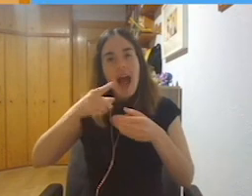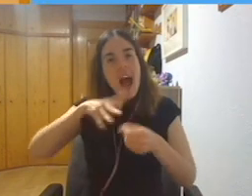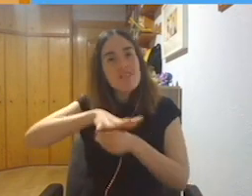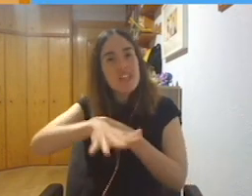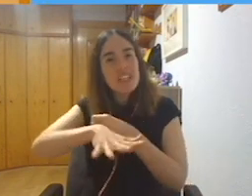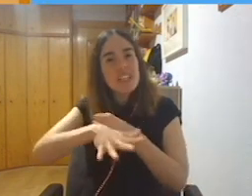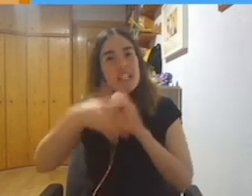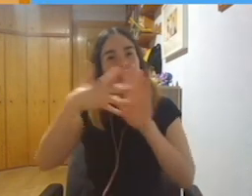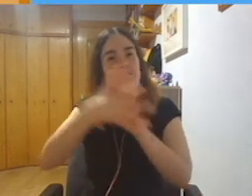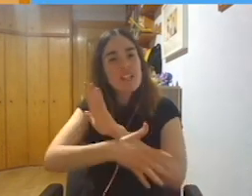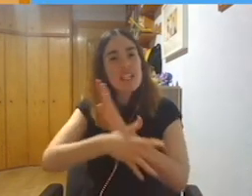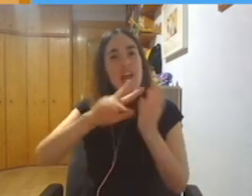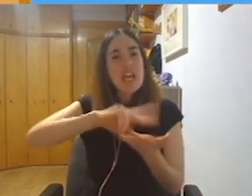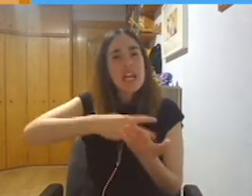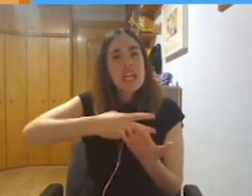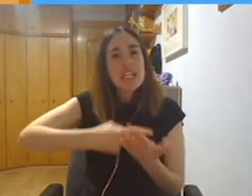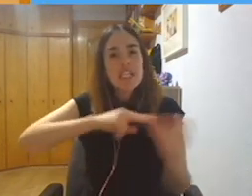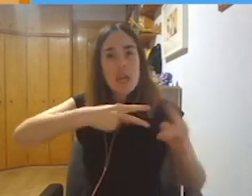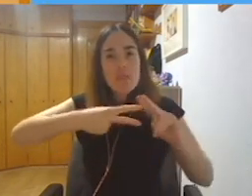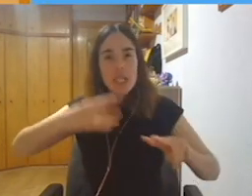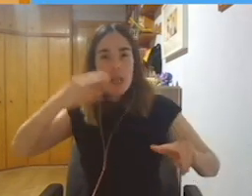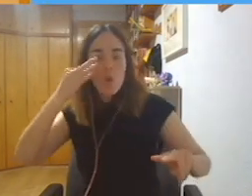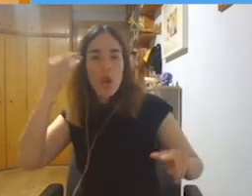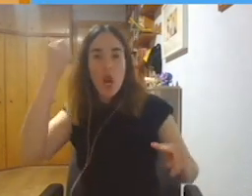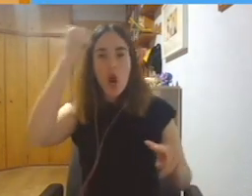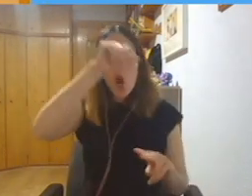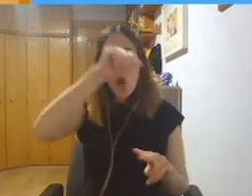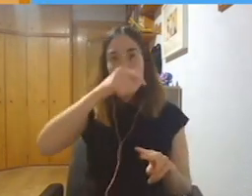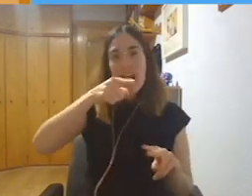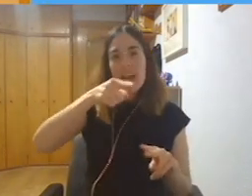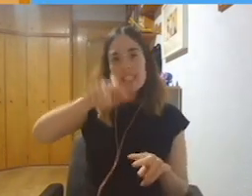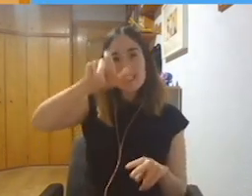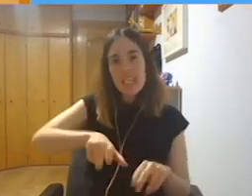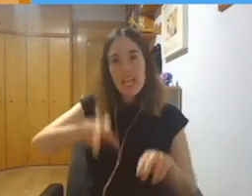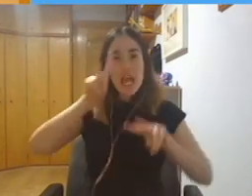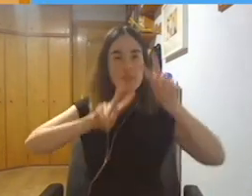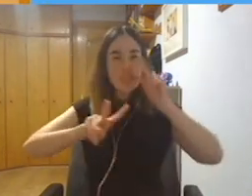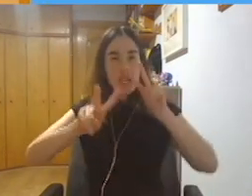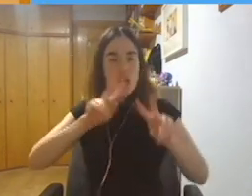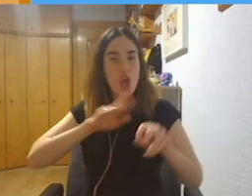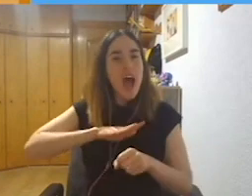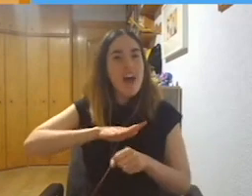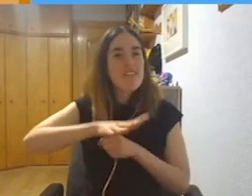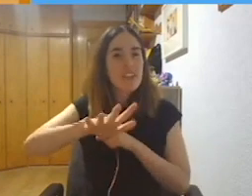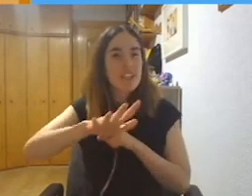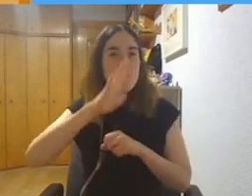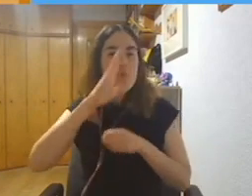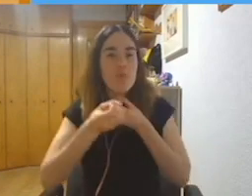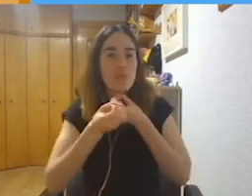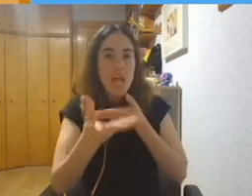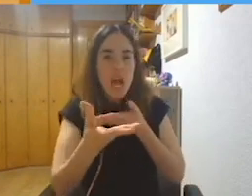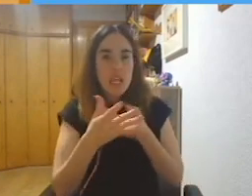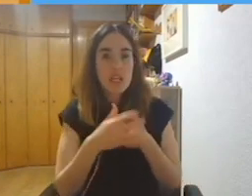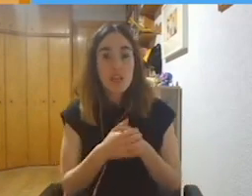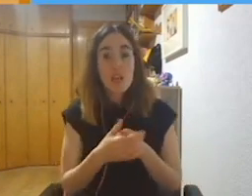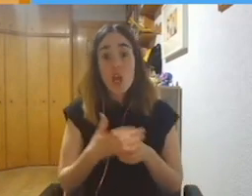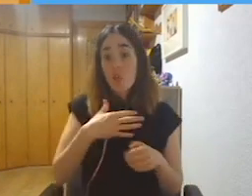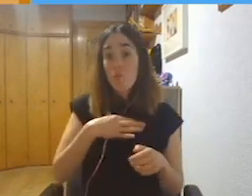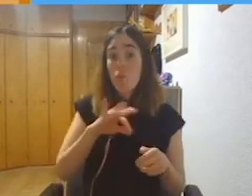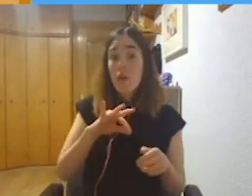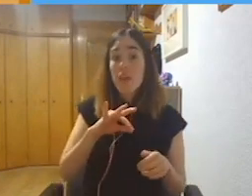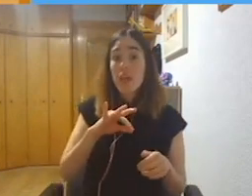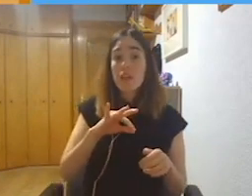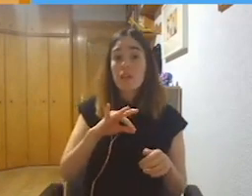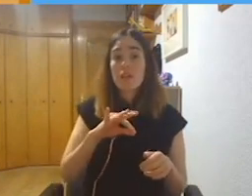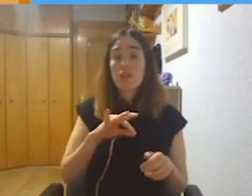interprete una mujer o que te interprete un hombre a ti como espectador, te hace algo en el mensaje. Pues puede que